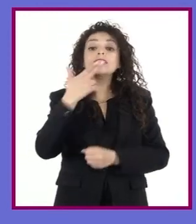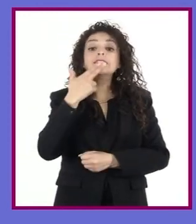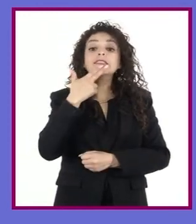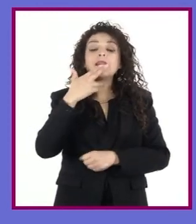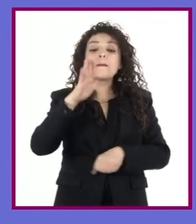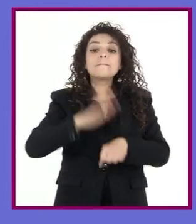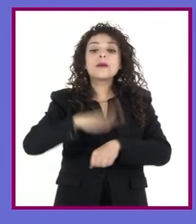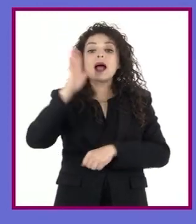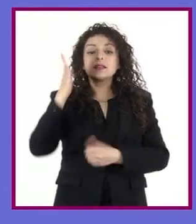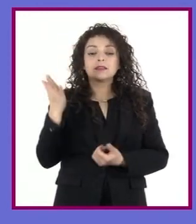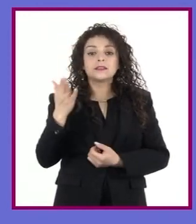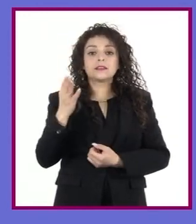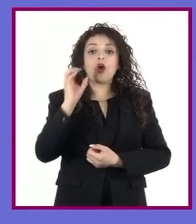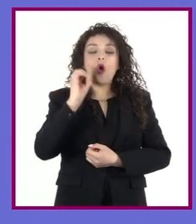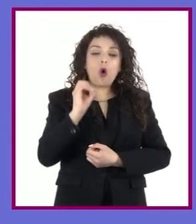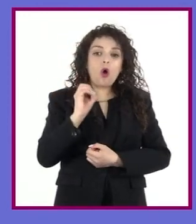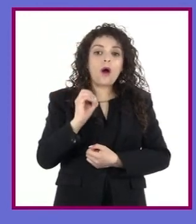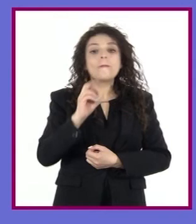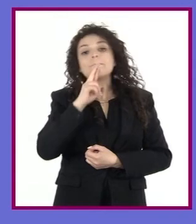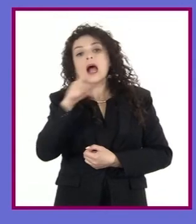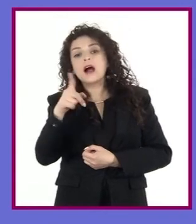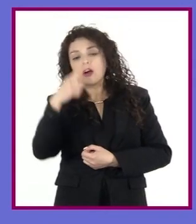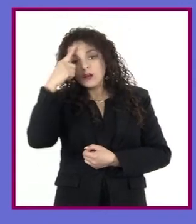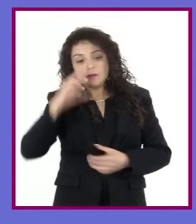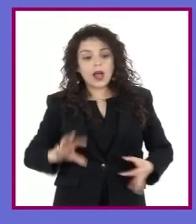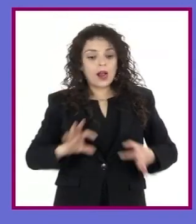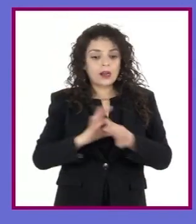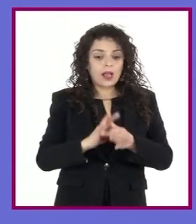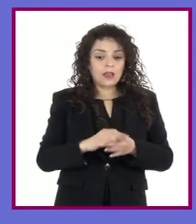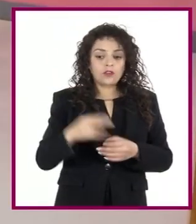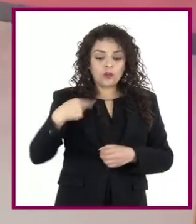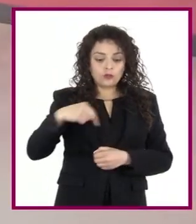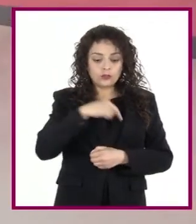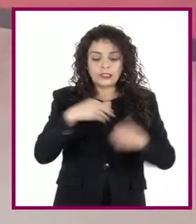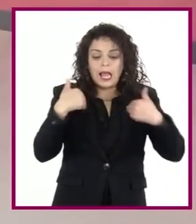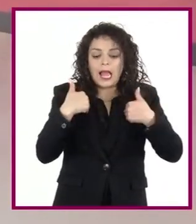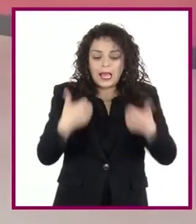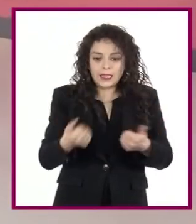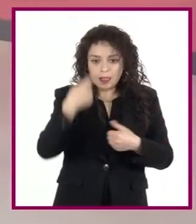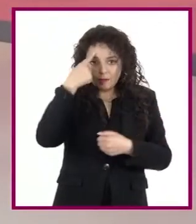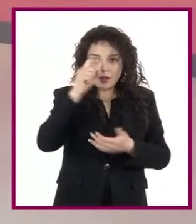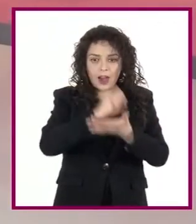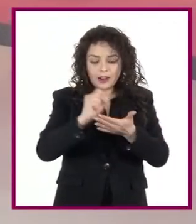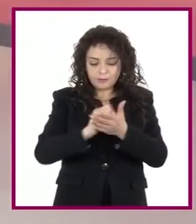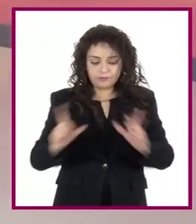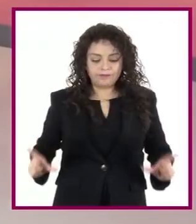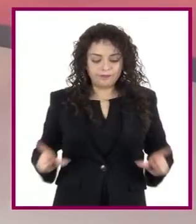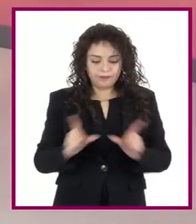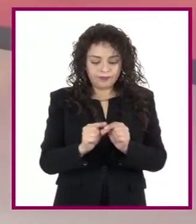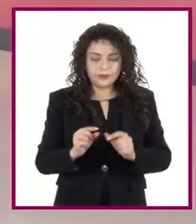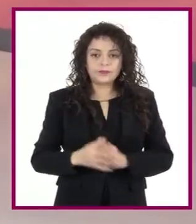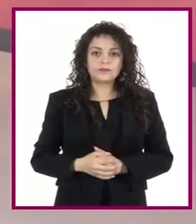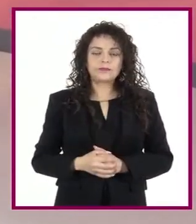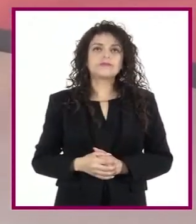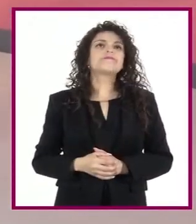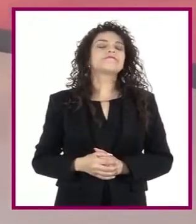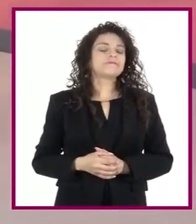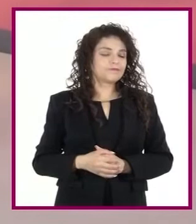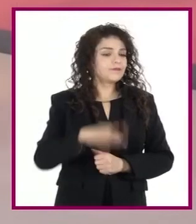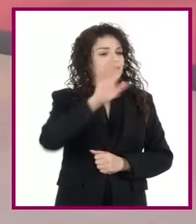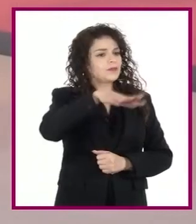o cuál es la más adecuada para nuestra interpretación. Profesora, en estos casos, al hacer